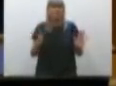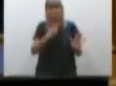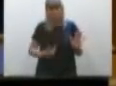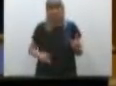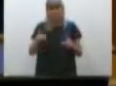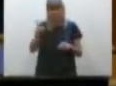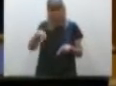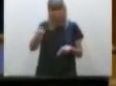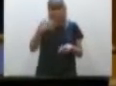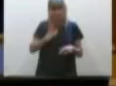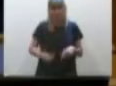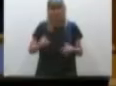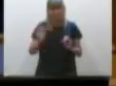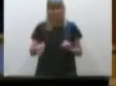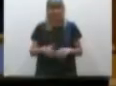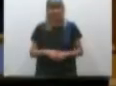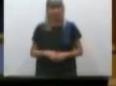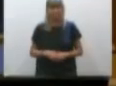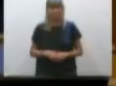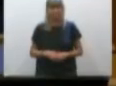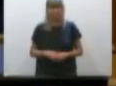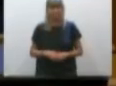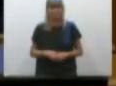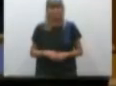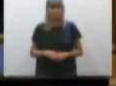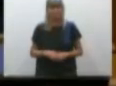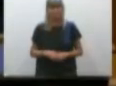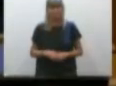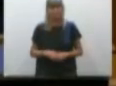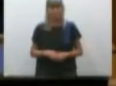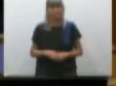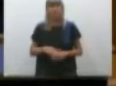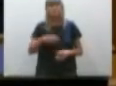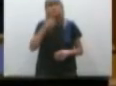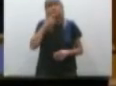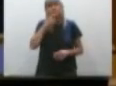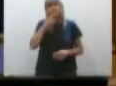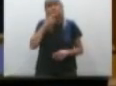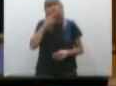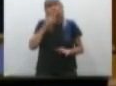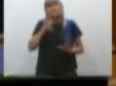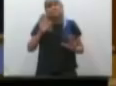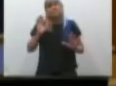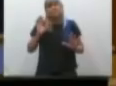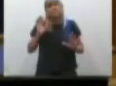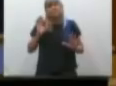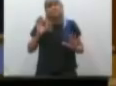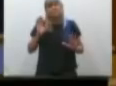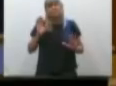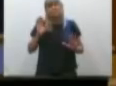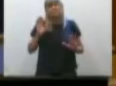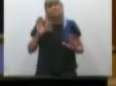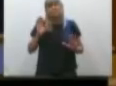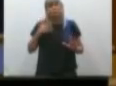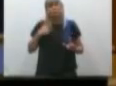que mueren y que hay algo acá que tenemos que debatir debatir de verdad debatir desde el respeto desde la de la